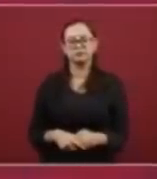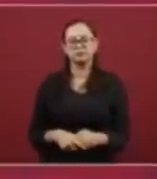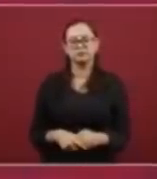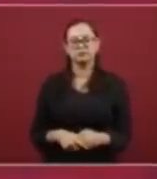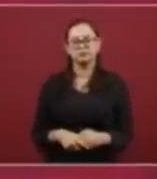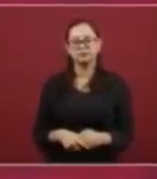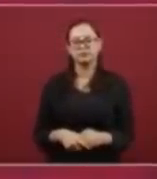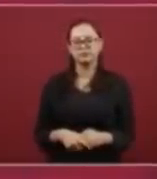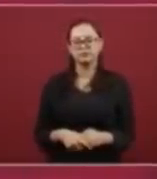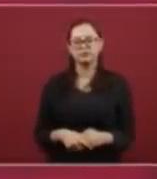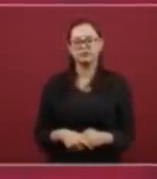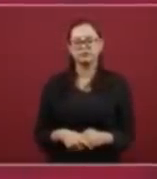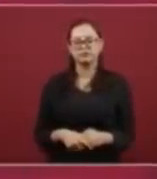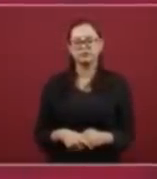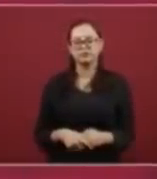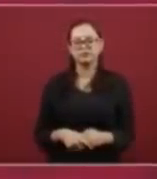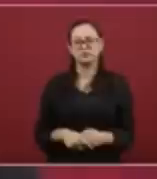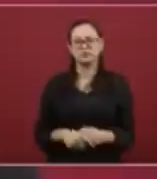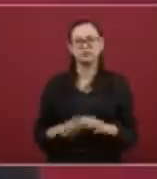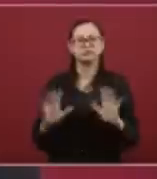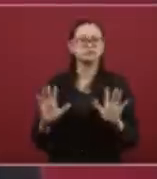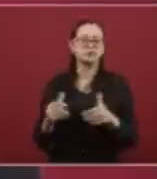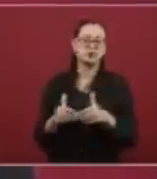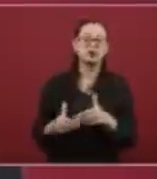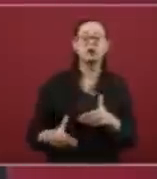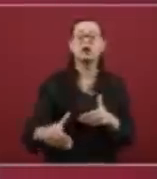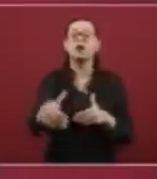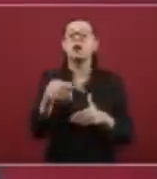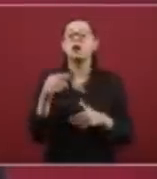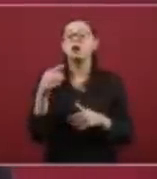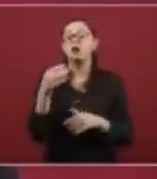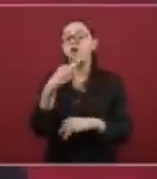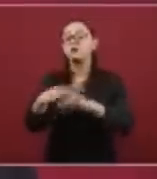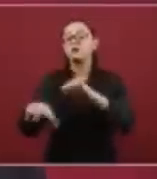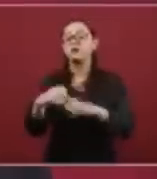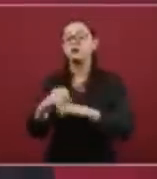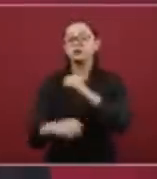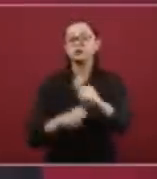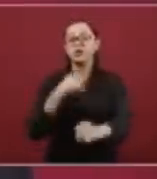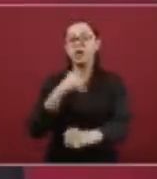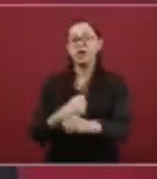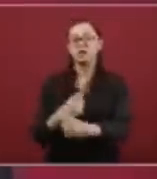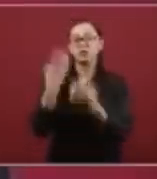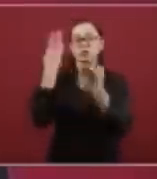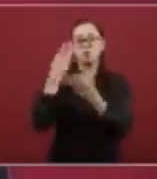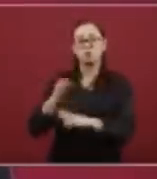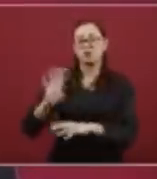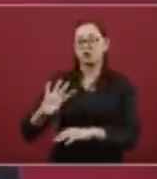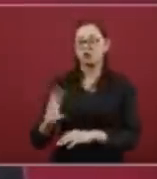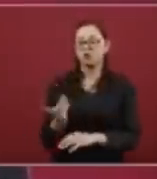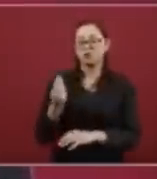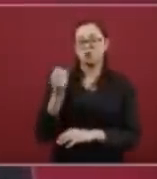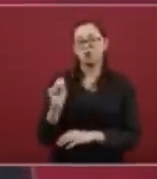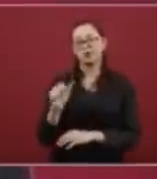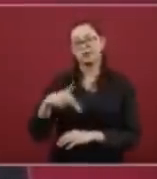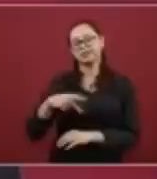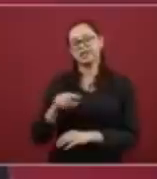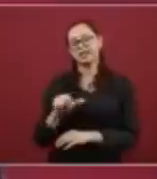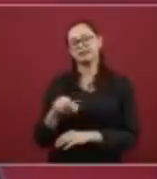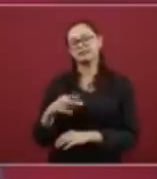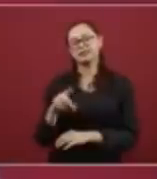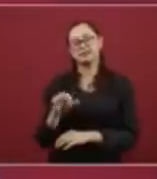finales de año. Viene todo el corporativo mundial de Santander a